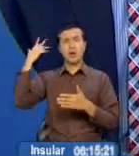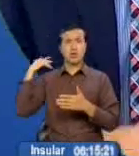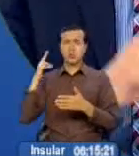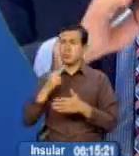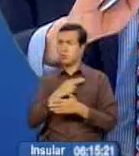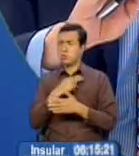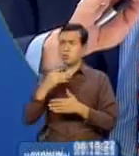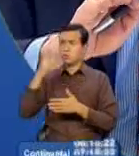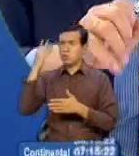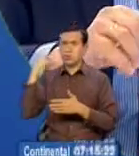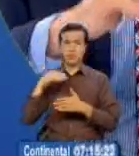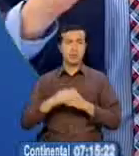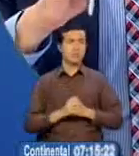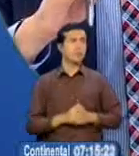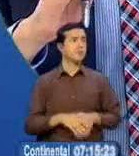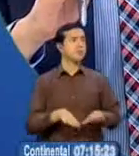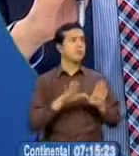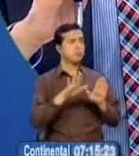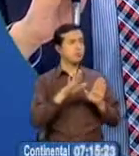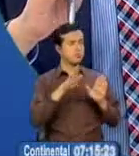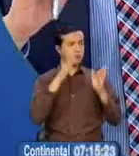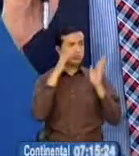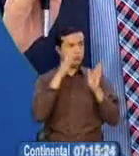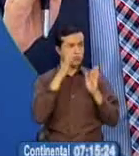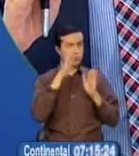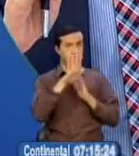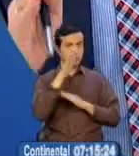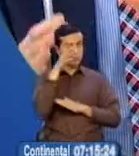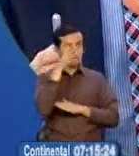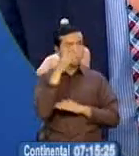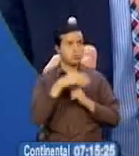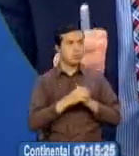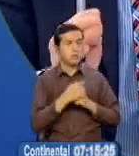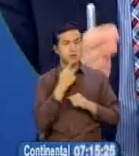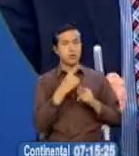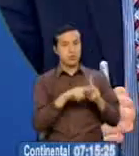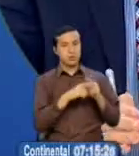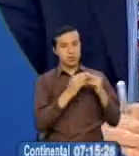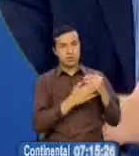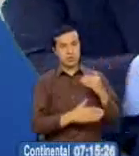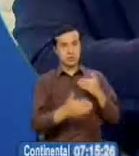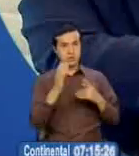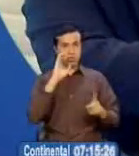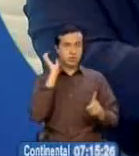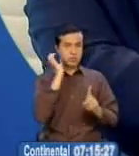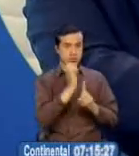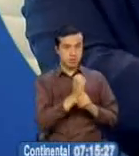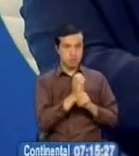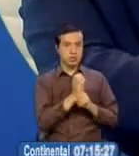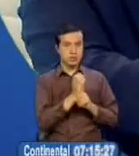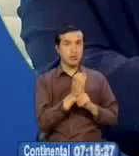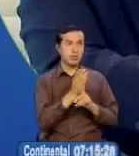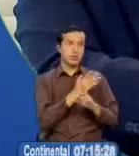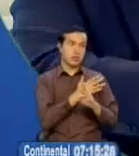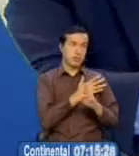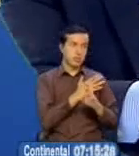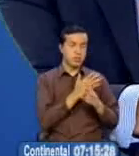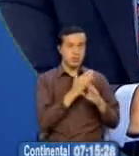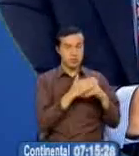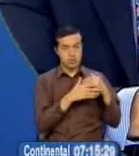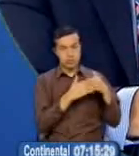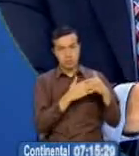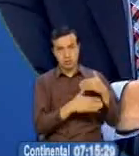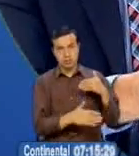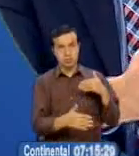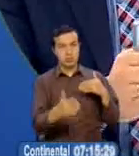la Universidad de Guayaquil. Estoy escuchando atentamente su discurso. Usted parte de una crítica a lo que se ha hecho y lo que